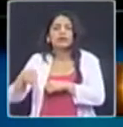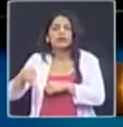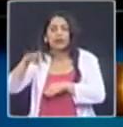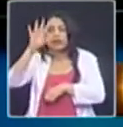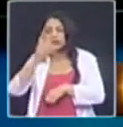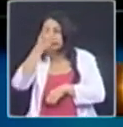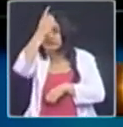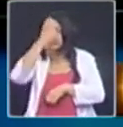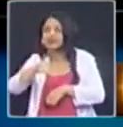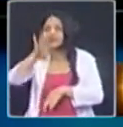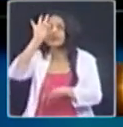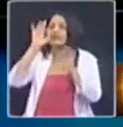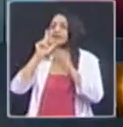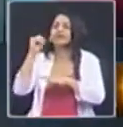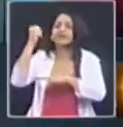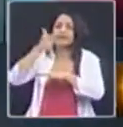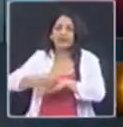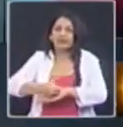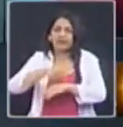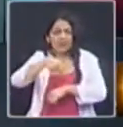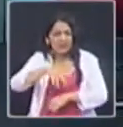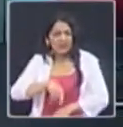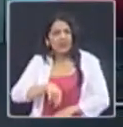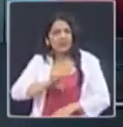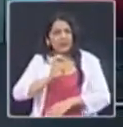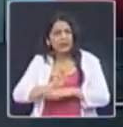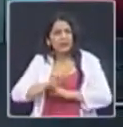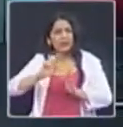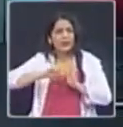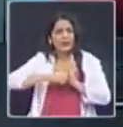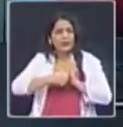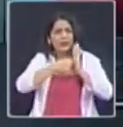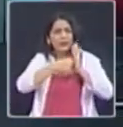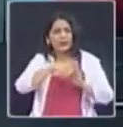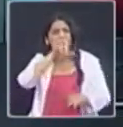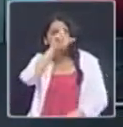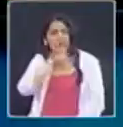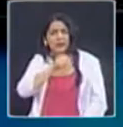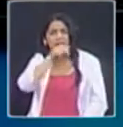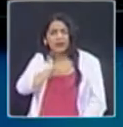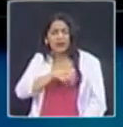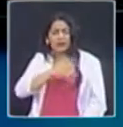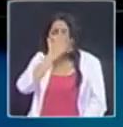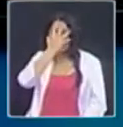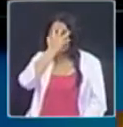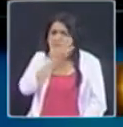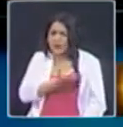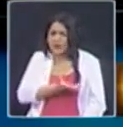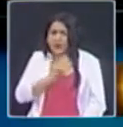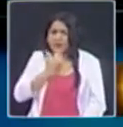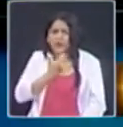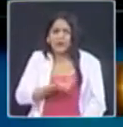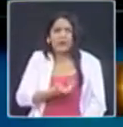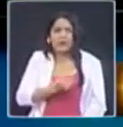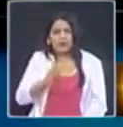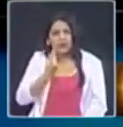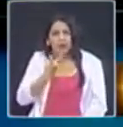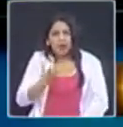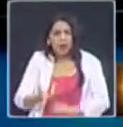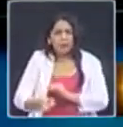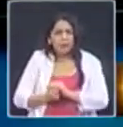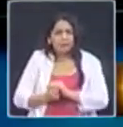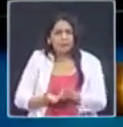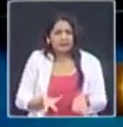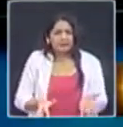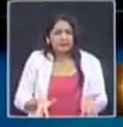enjuiciado por recibir dinero de empresas extranjeras entonces yo me pregunto el ecuador está dispuesto a permitir que esas personas que al